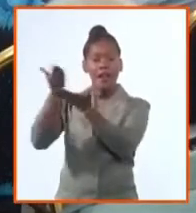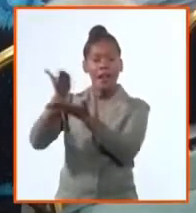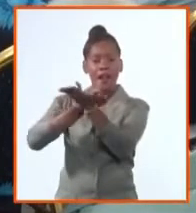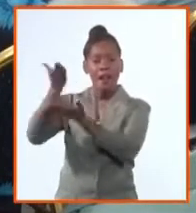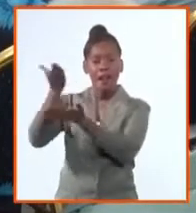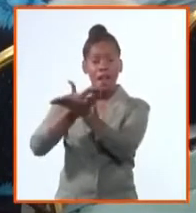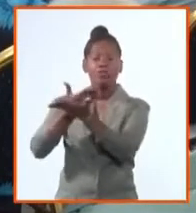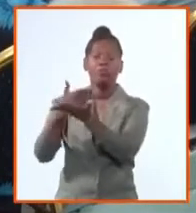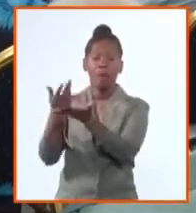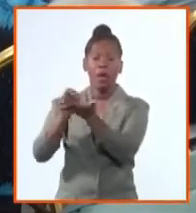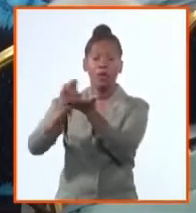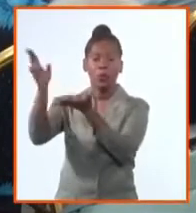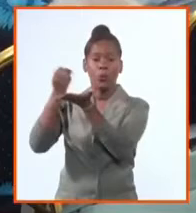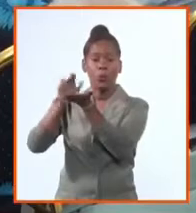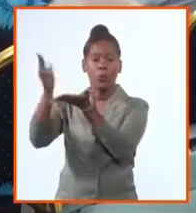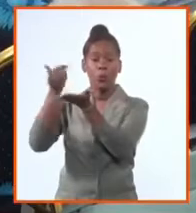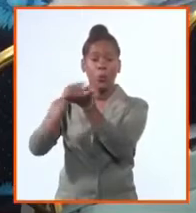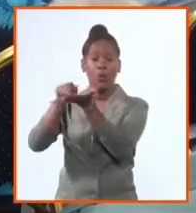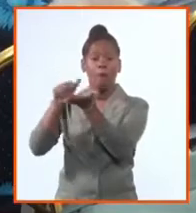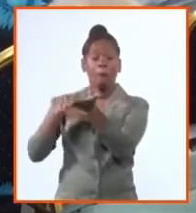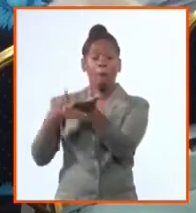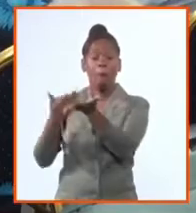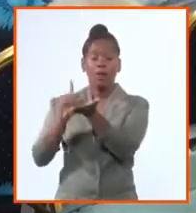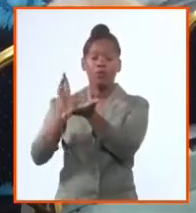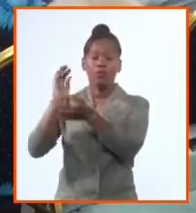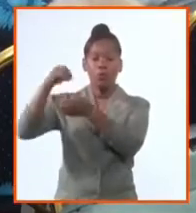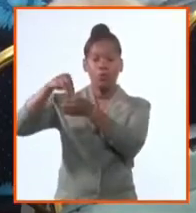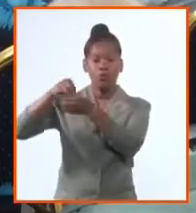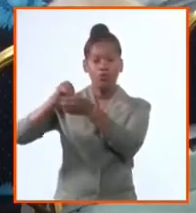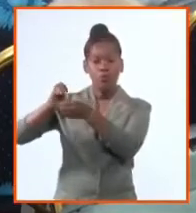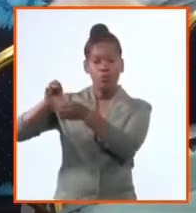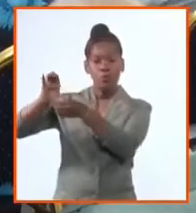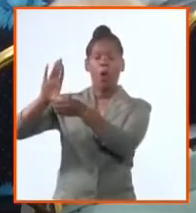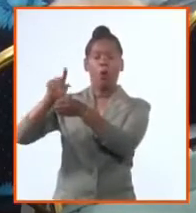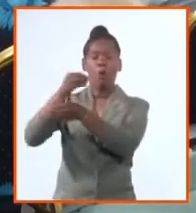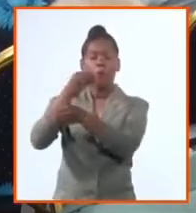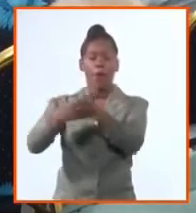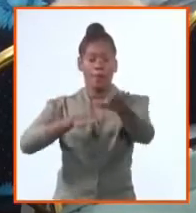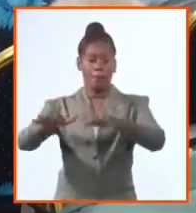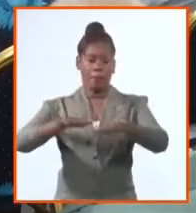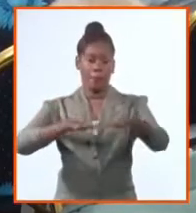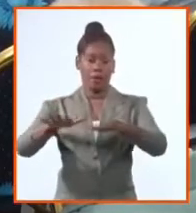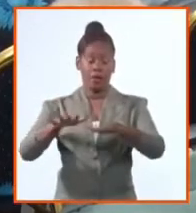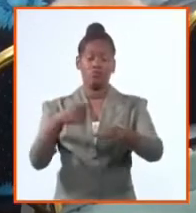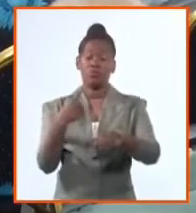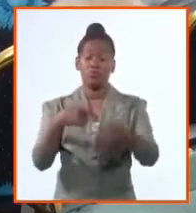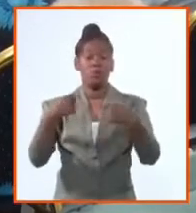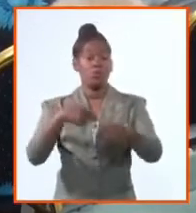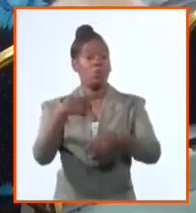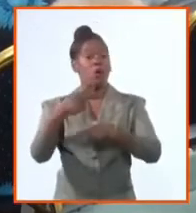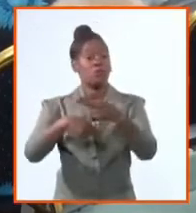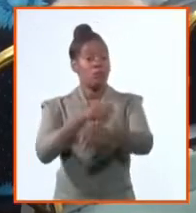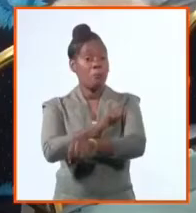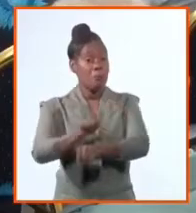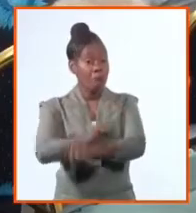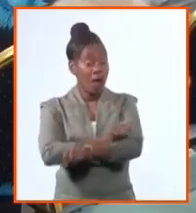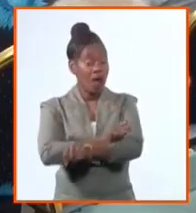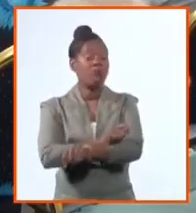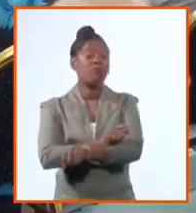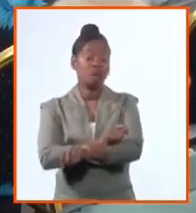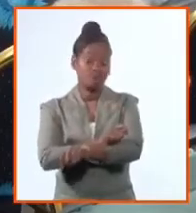en ese sentido porque tenemos deuda externa que venció y no la hemos pagado. Hay que estudiar fórmulas en ese sentido,